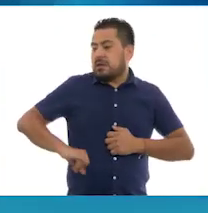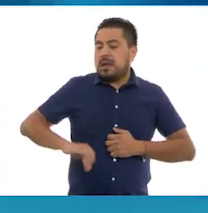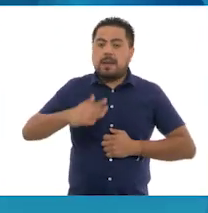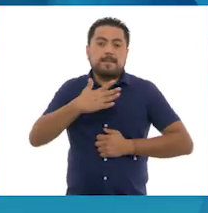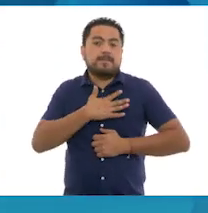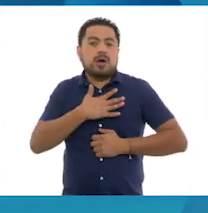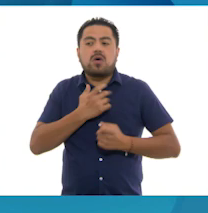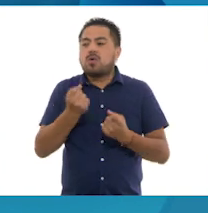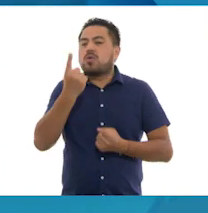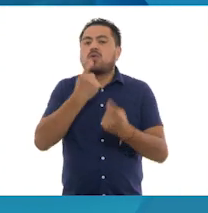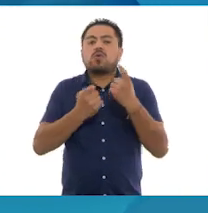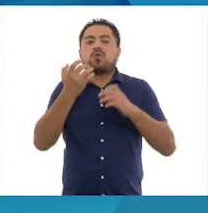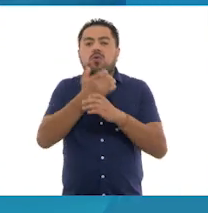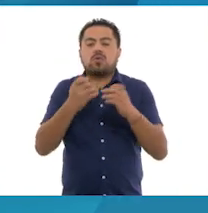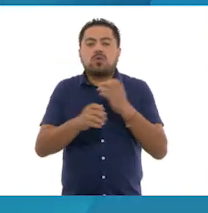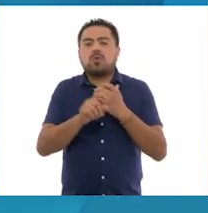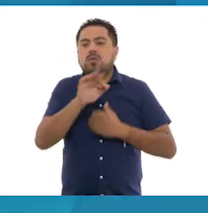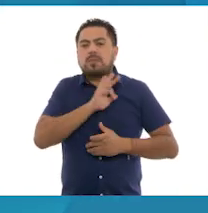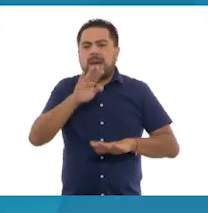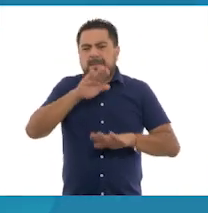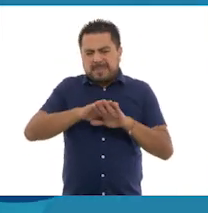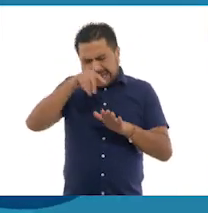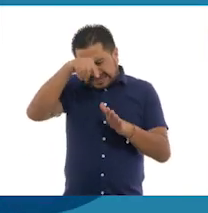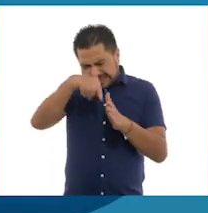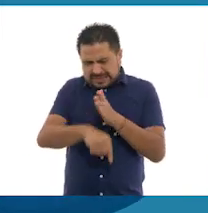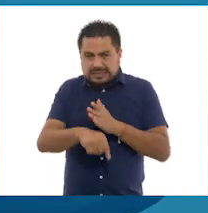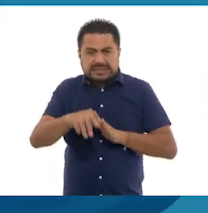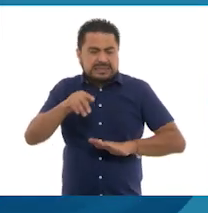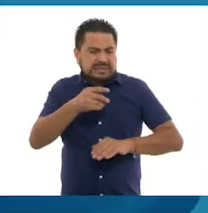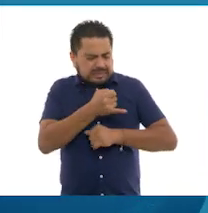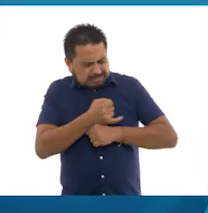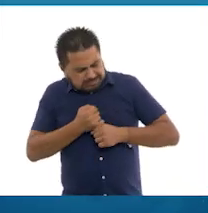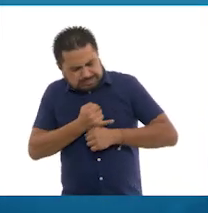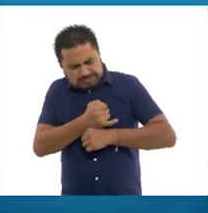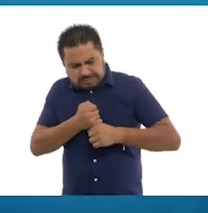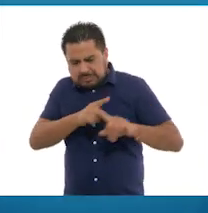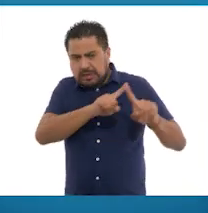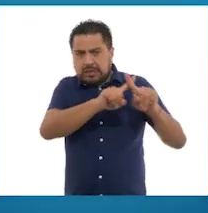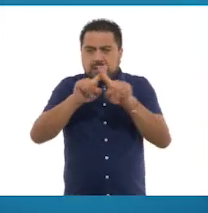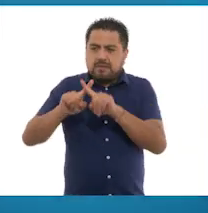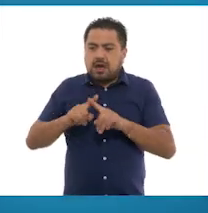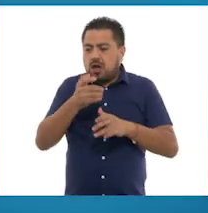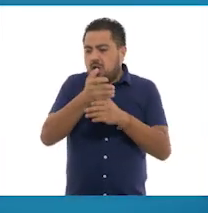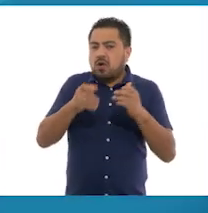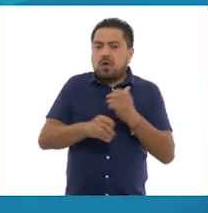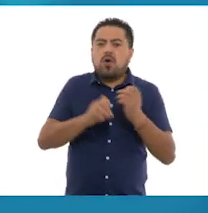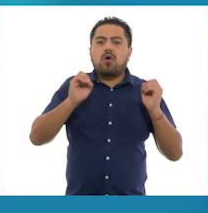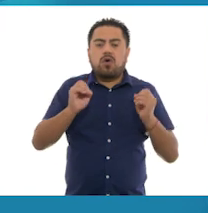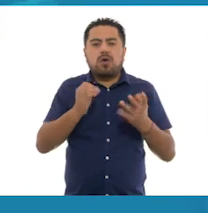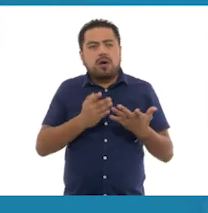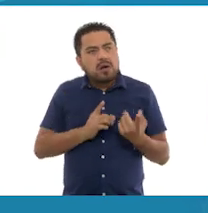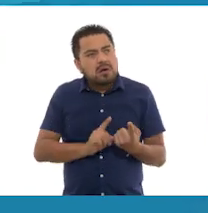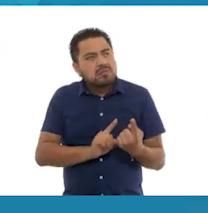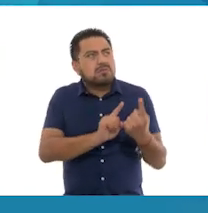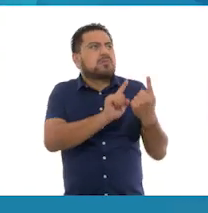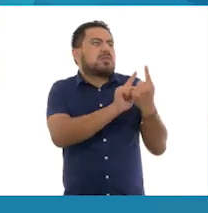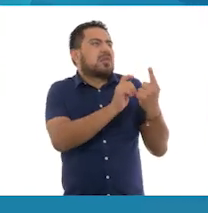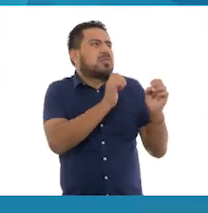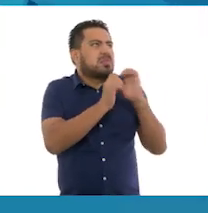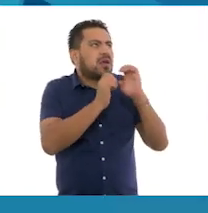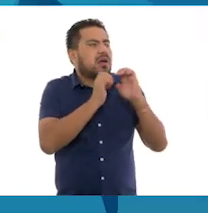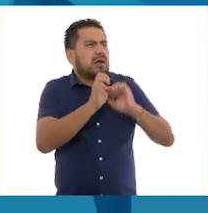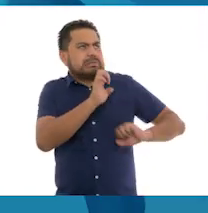bueno, aquellos aspectos en los que podemos profundizar más, ya sea investigando en diferentes fuentes o recurriendo a una entrevista con un